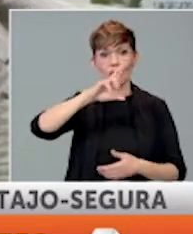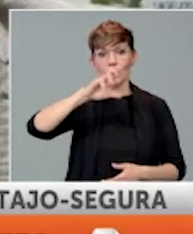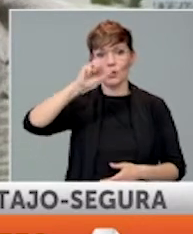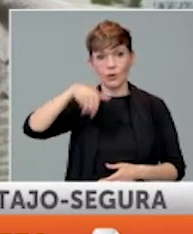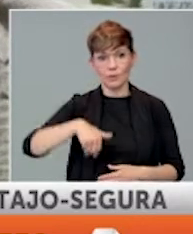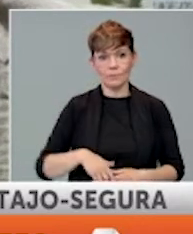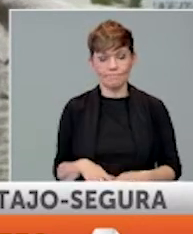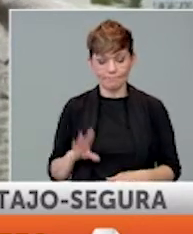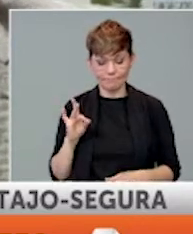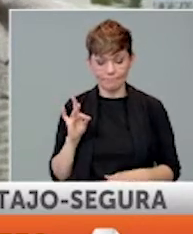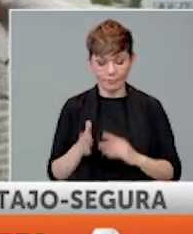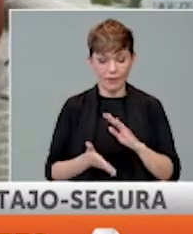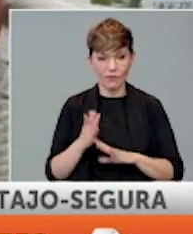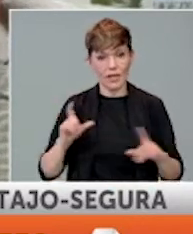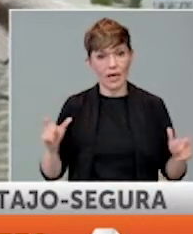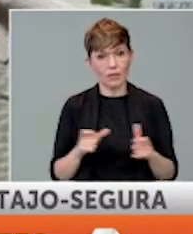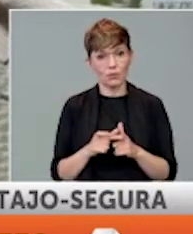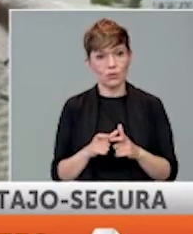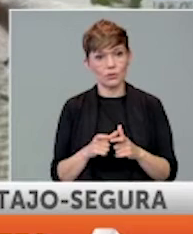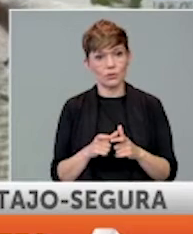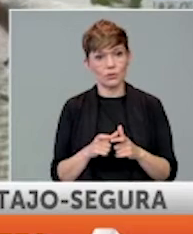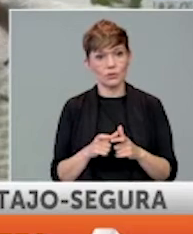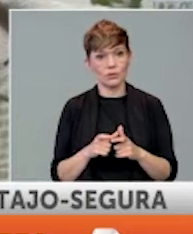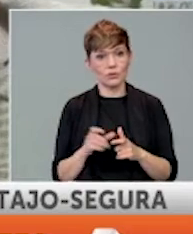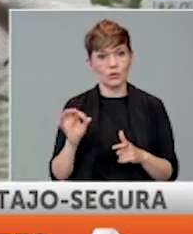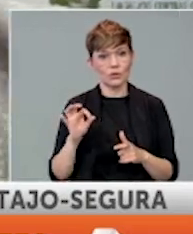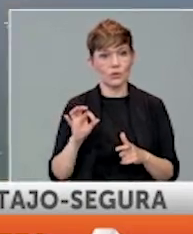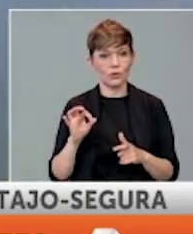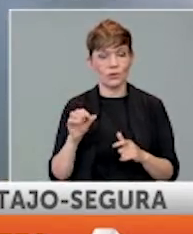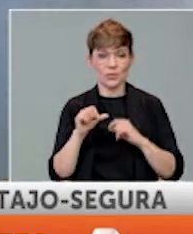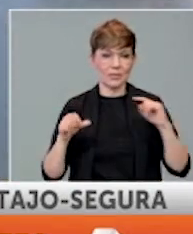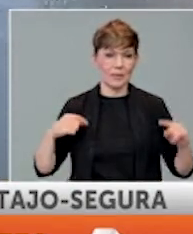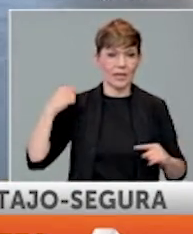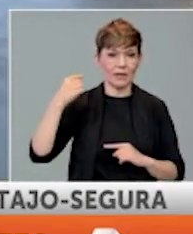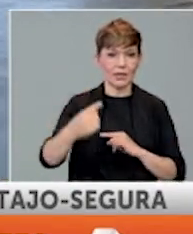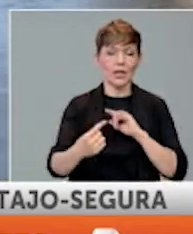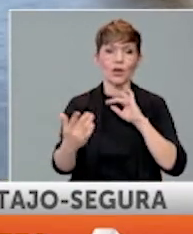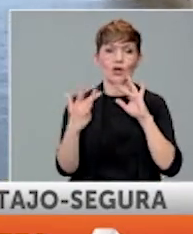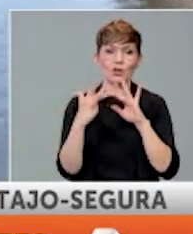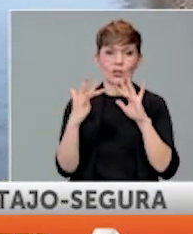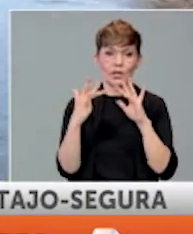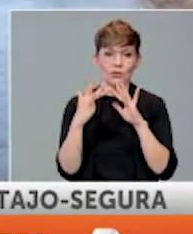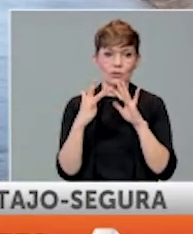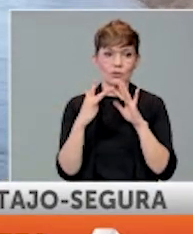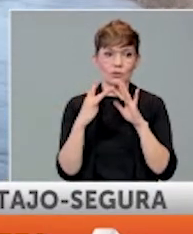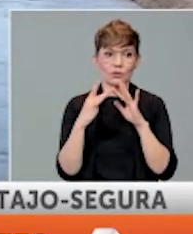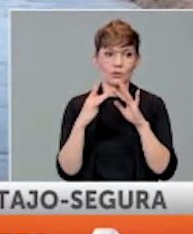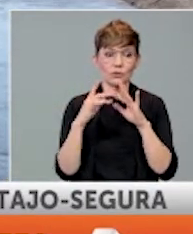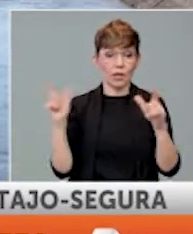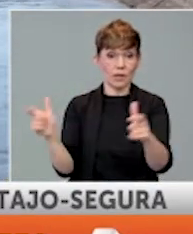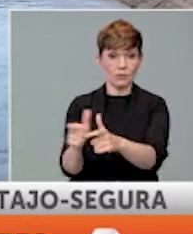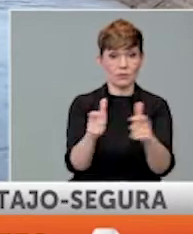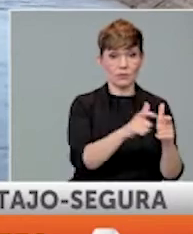próximamente, si no mañana, porque no va a dar tiempo, la semana que viene tendremos un contacto con la otras dos mesas que en